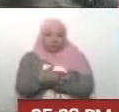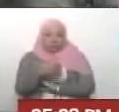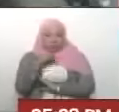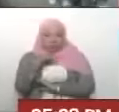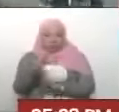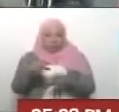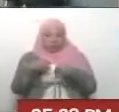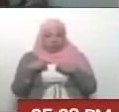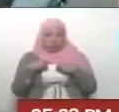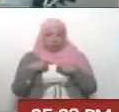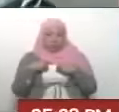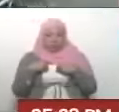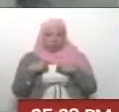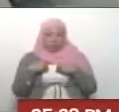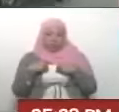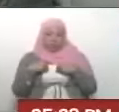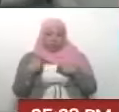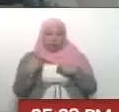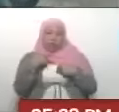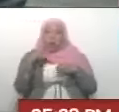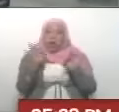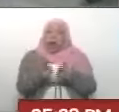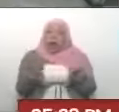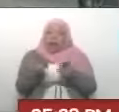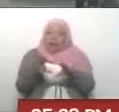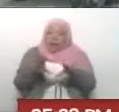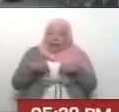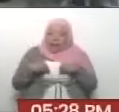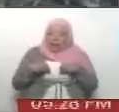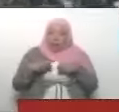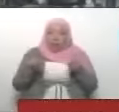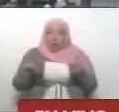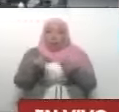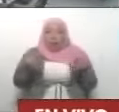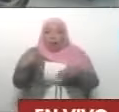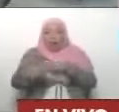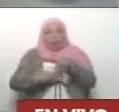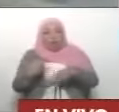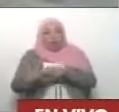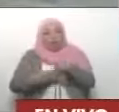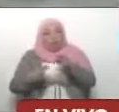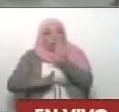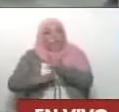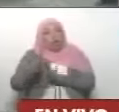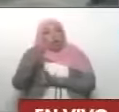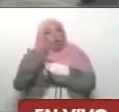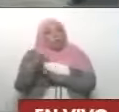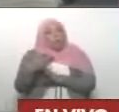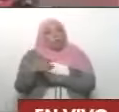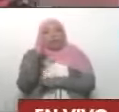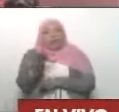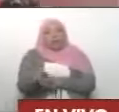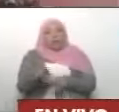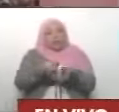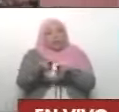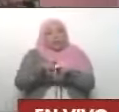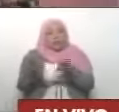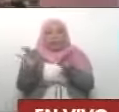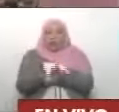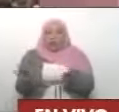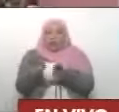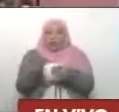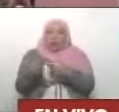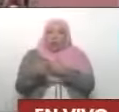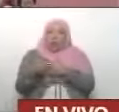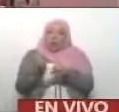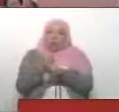juventud. Con censura o censura, la revolución lo que va es para adelante y nada ni nadie nos va a